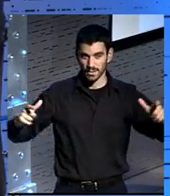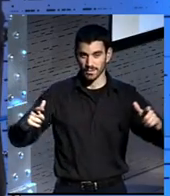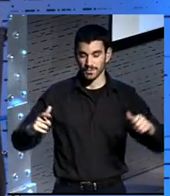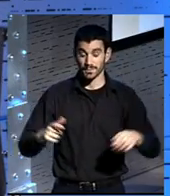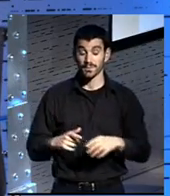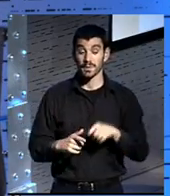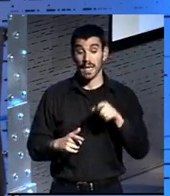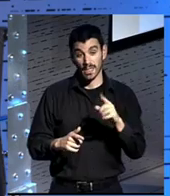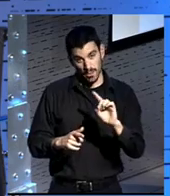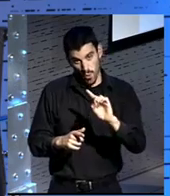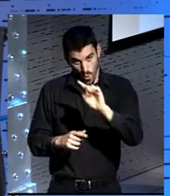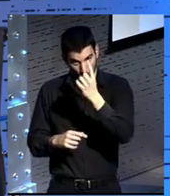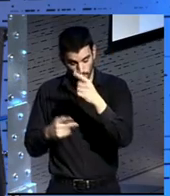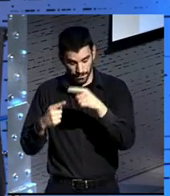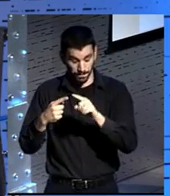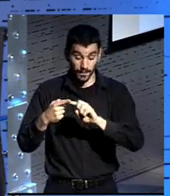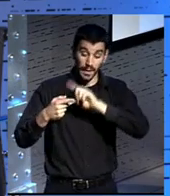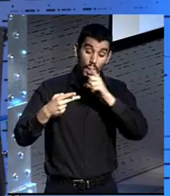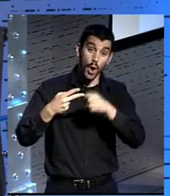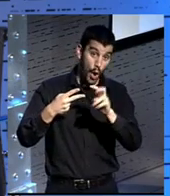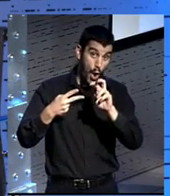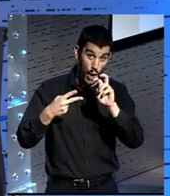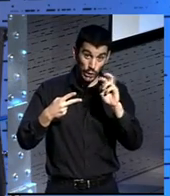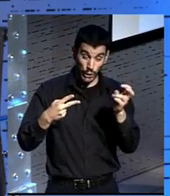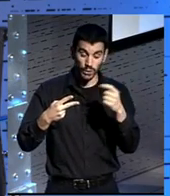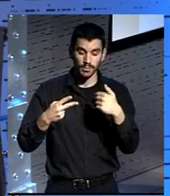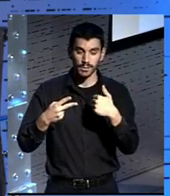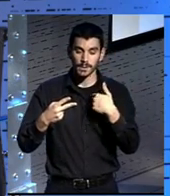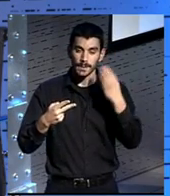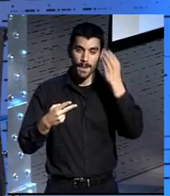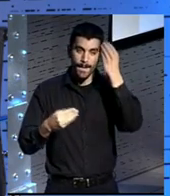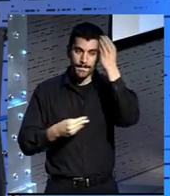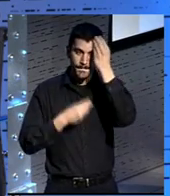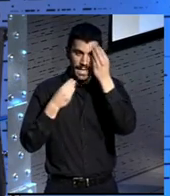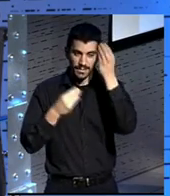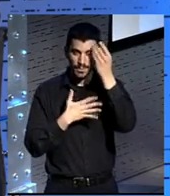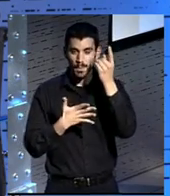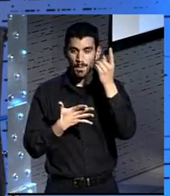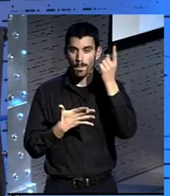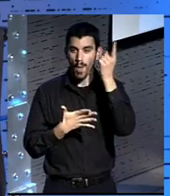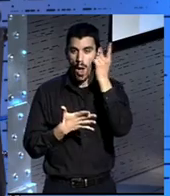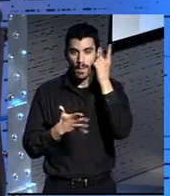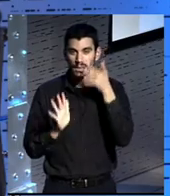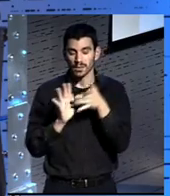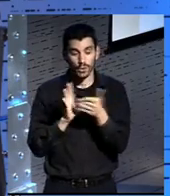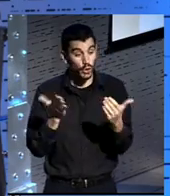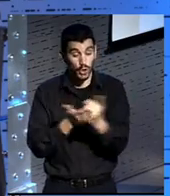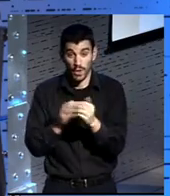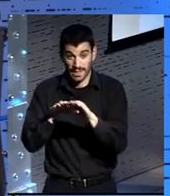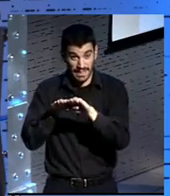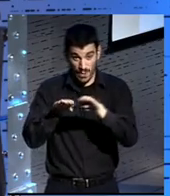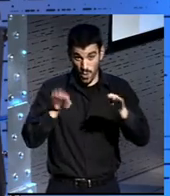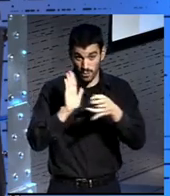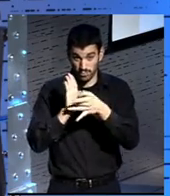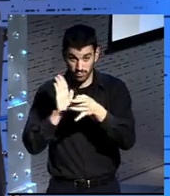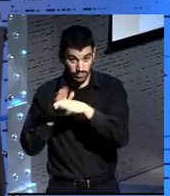de las vías, ¿no? Y la otra, además de que pensamos que los terminales no son todos iguales y